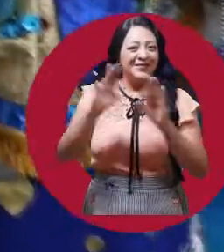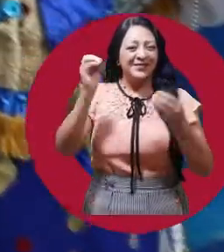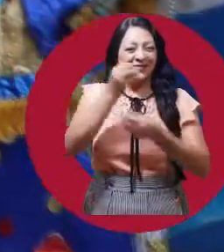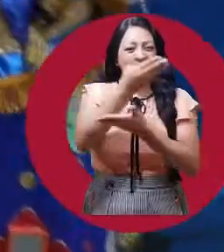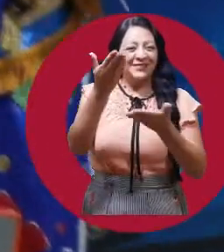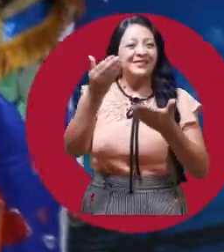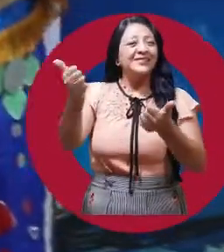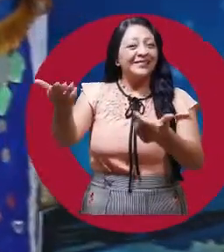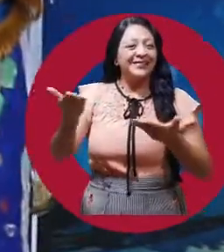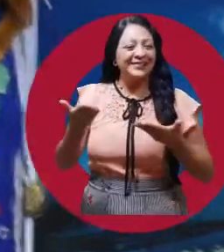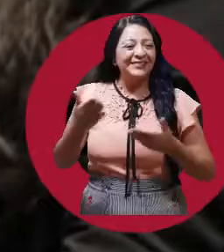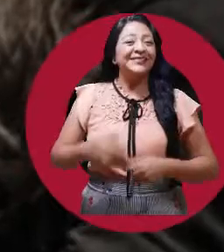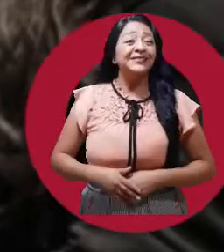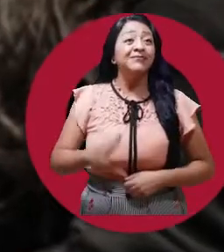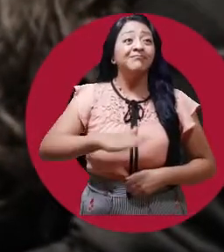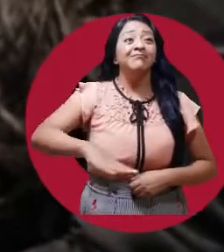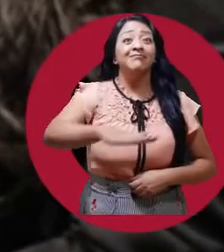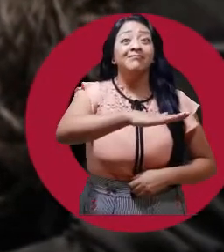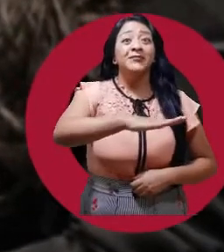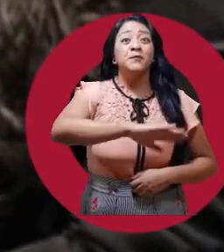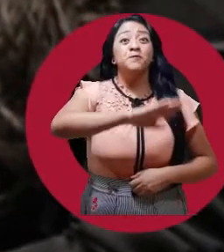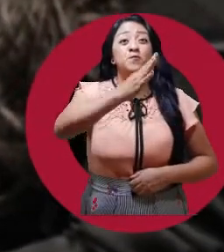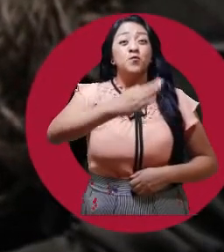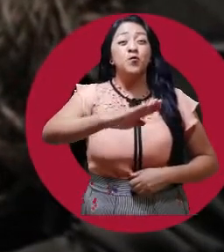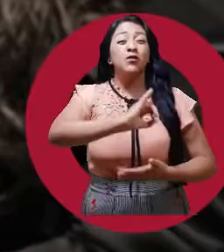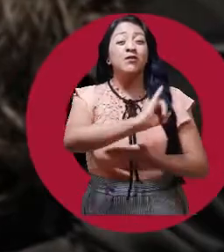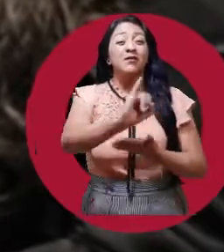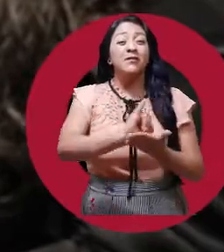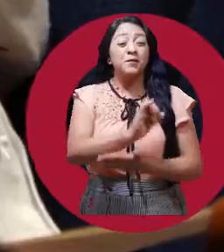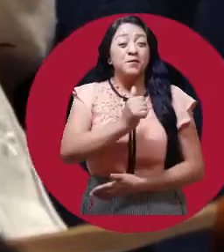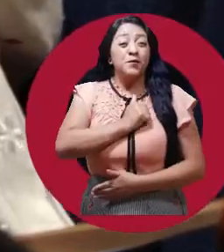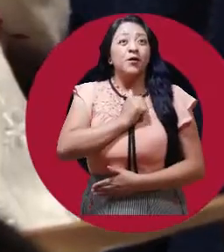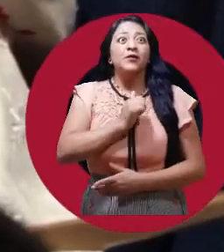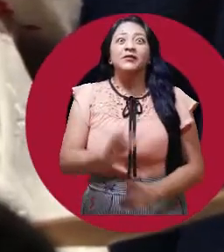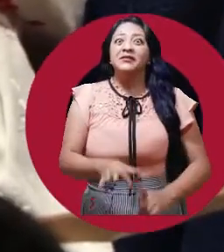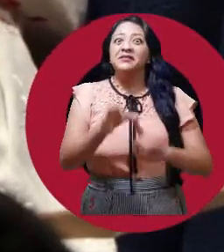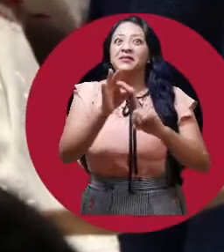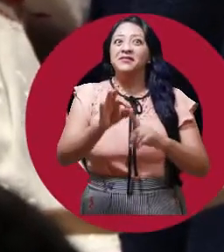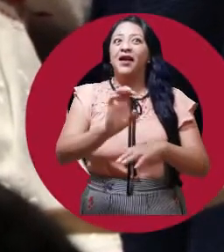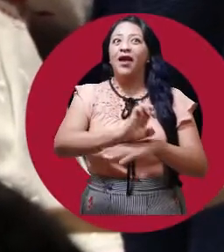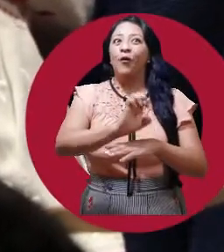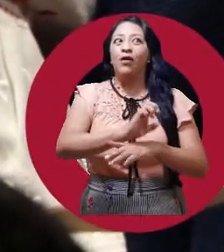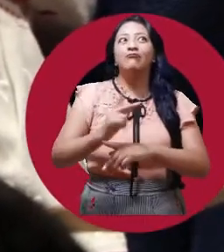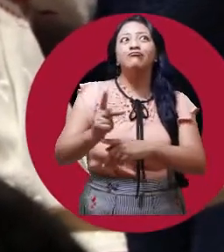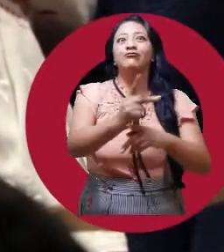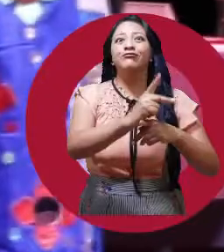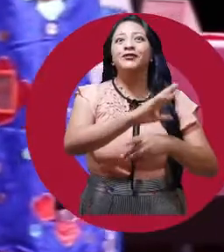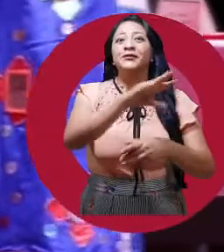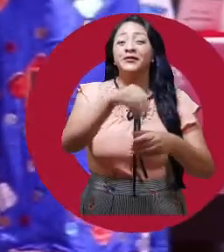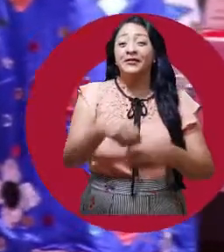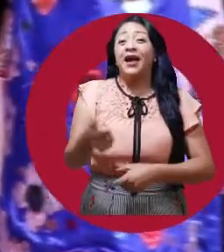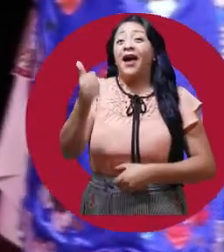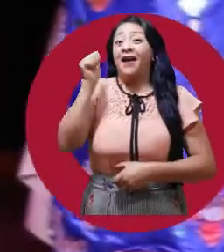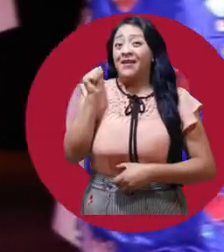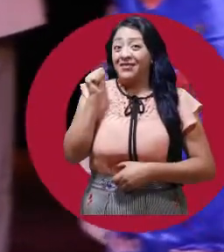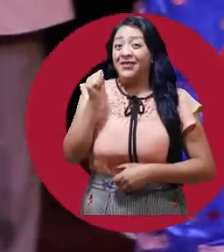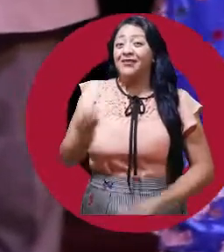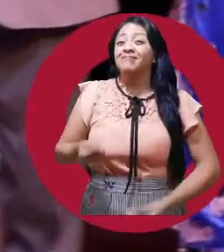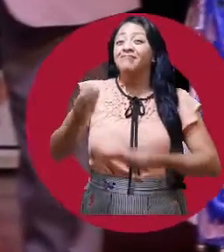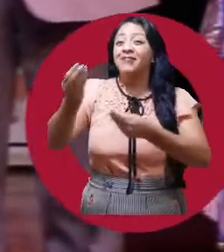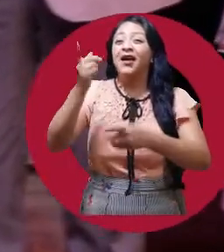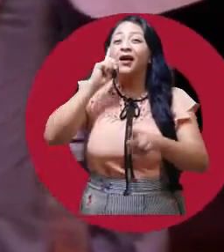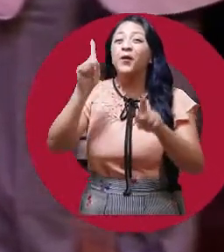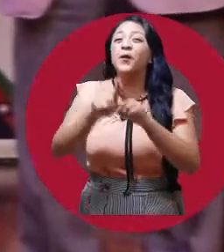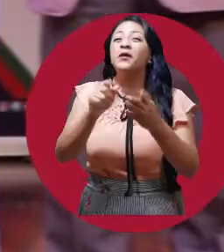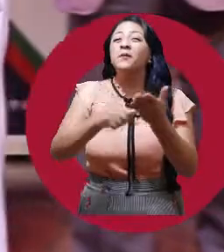Bienvenidos. Nuestro Taita Imbabura es una nueva área protegida que tiene Ecuador. El día de ayer se realizó la entrega del acuerdo ministerial de